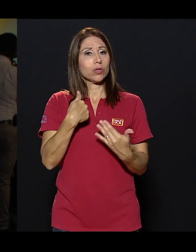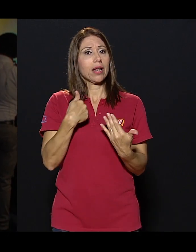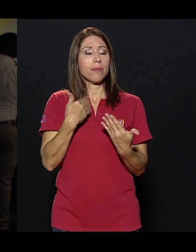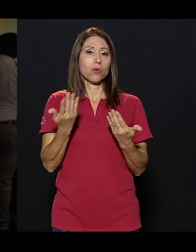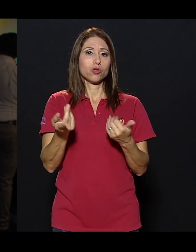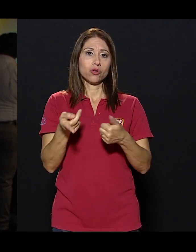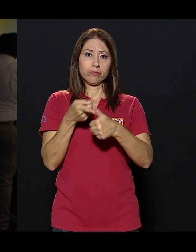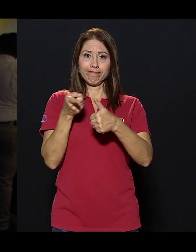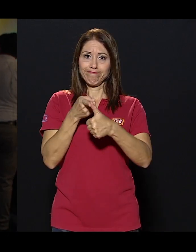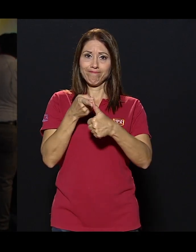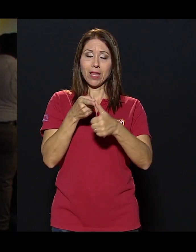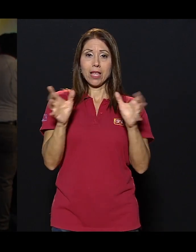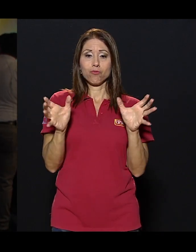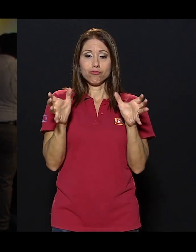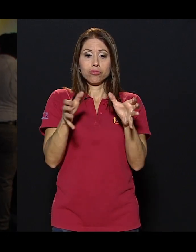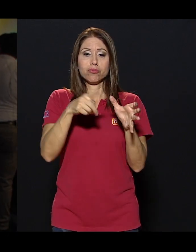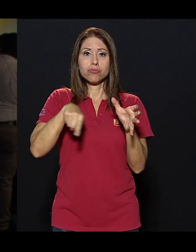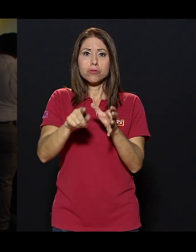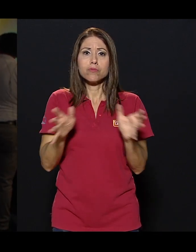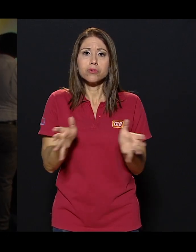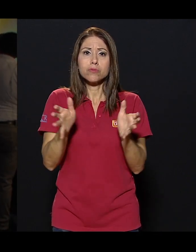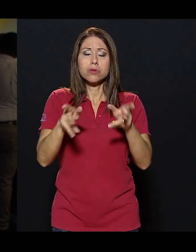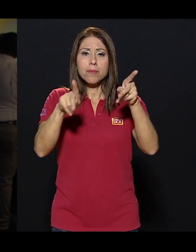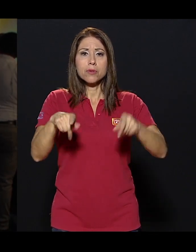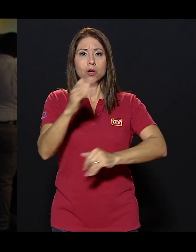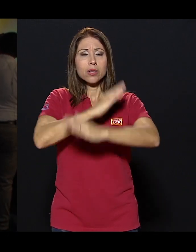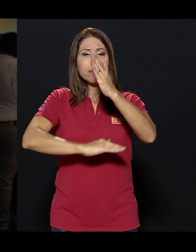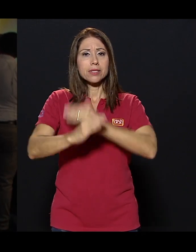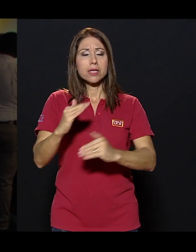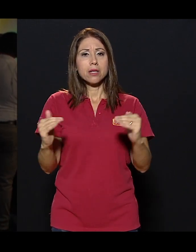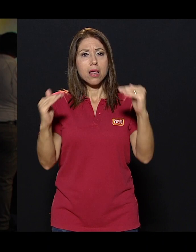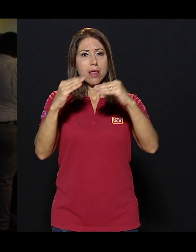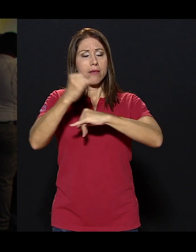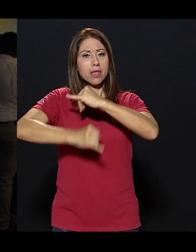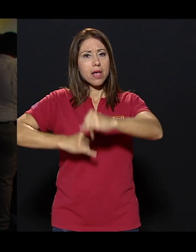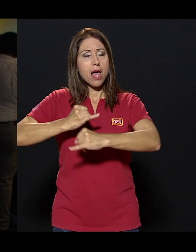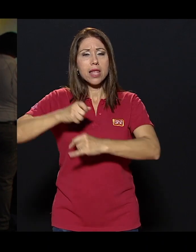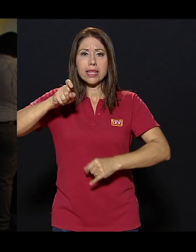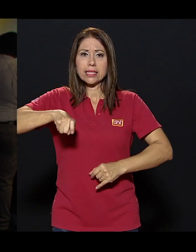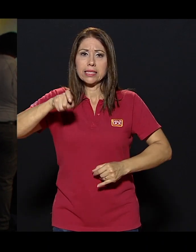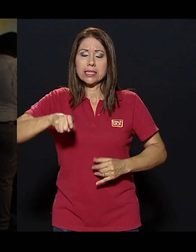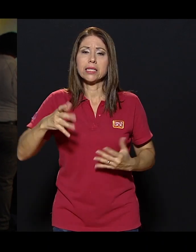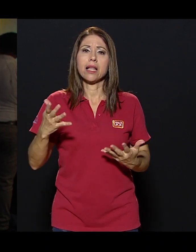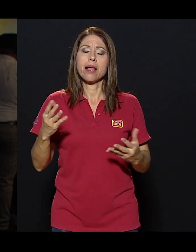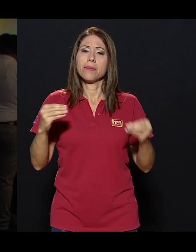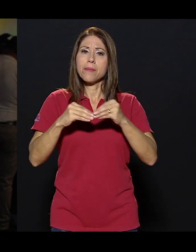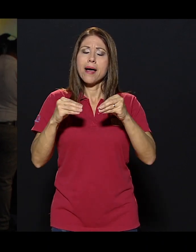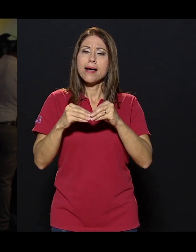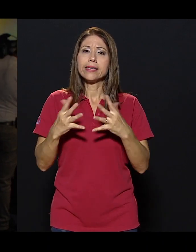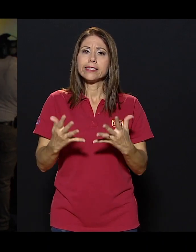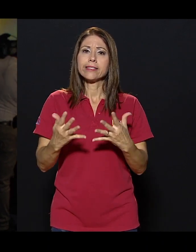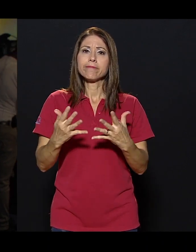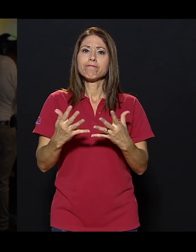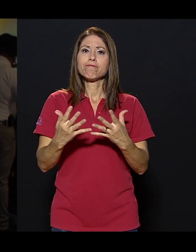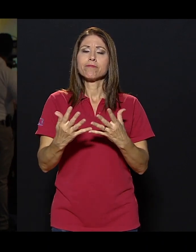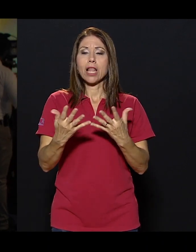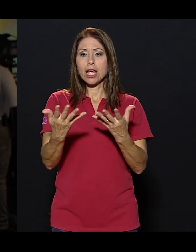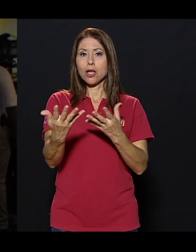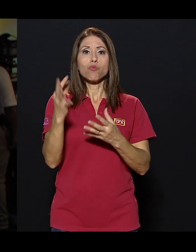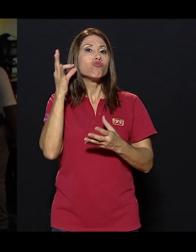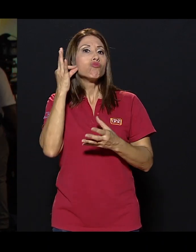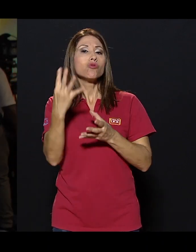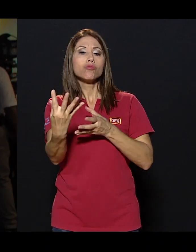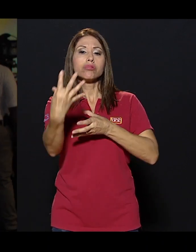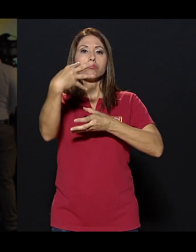lado, desde luego, que el movimiento de personas con discapacidad a nivel internacional necesita ser más inclusivo